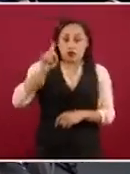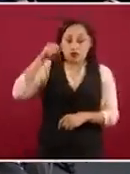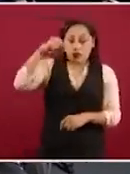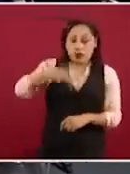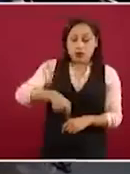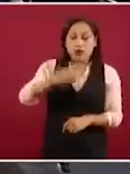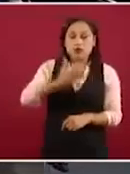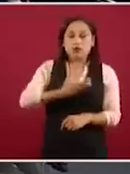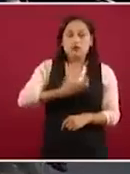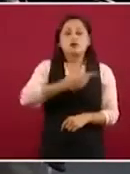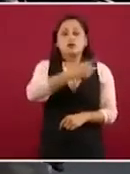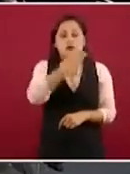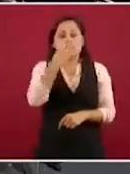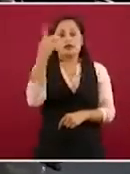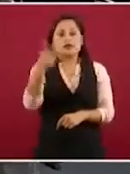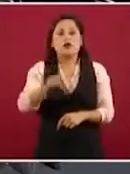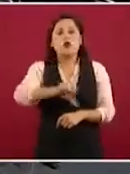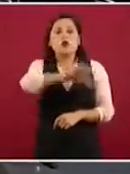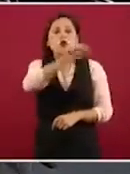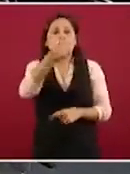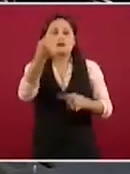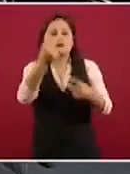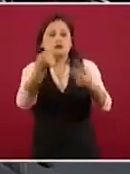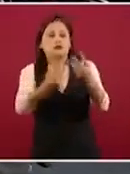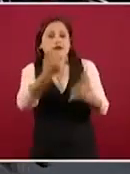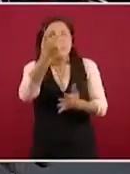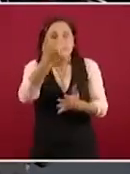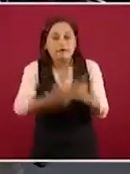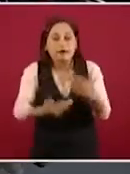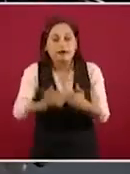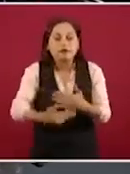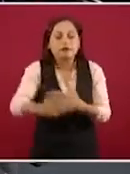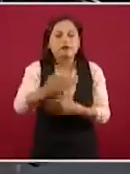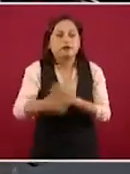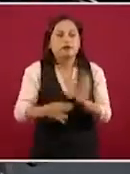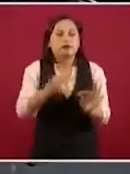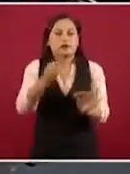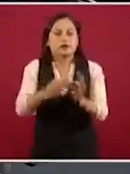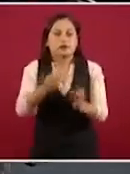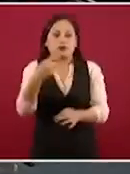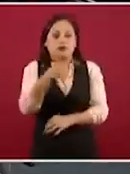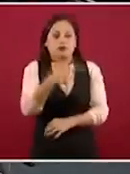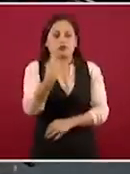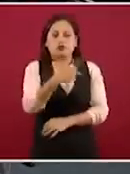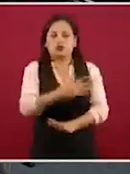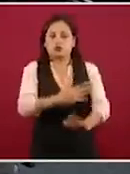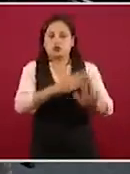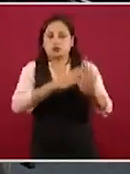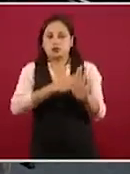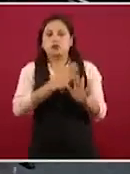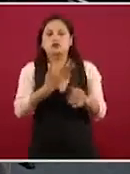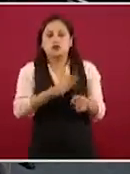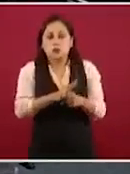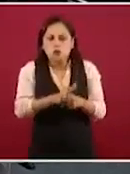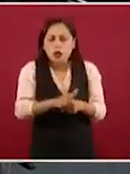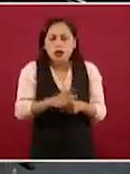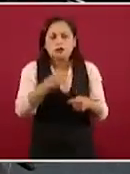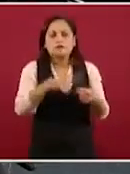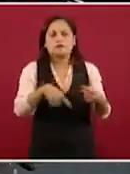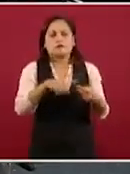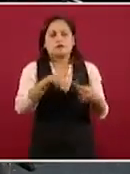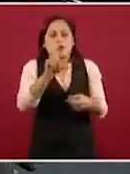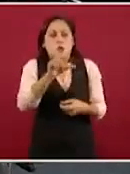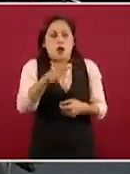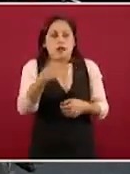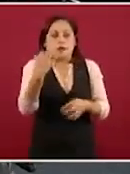a qué compromisos les daría prioridad o cuáles son los más importantes de estos compromisos? También usted dijo que en diciembre de